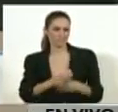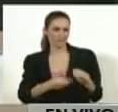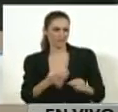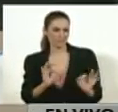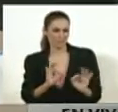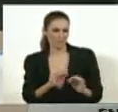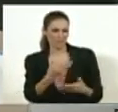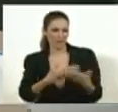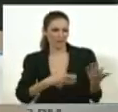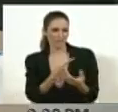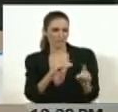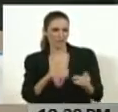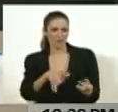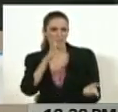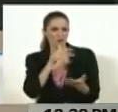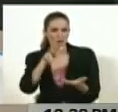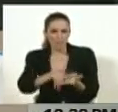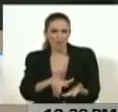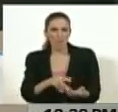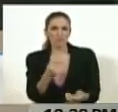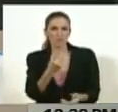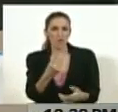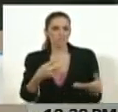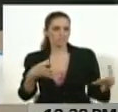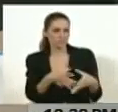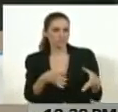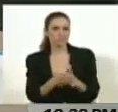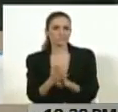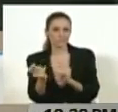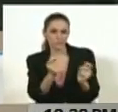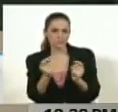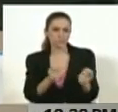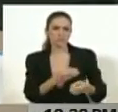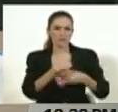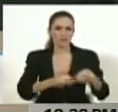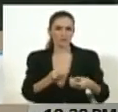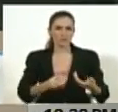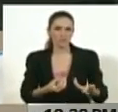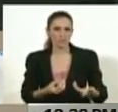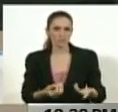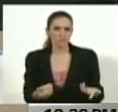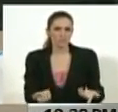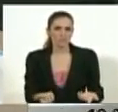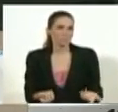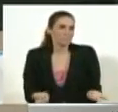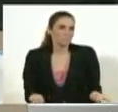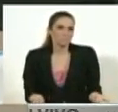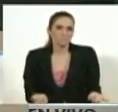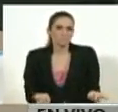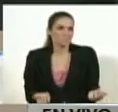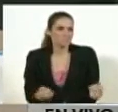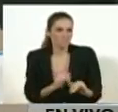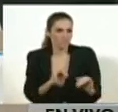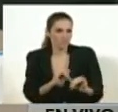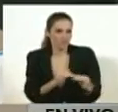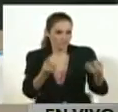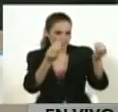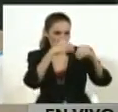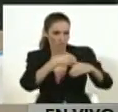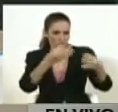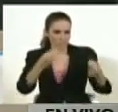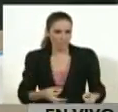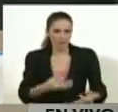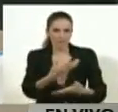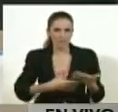aplicado la carta democrática en las dos sesiones en las dos sesiones que se ha pretendido la conclusión formal en acta